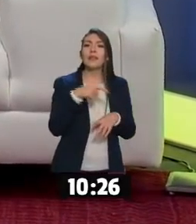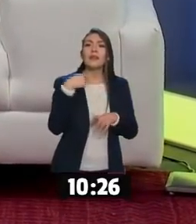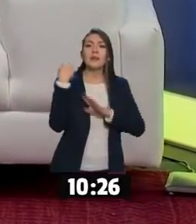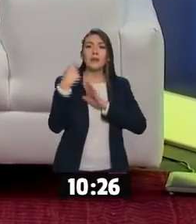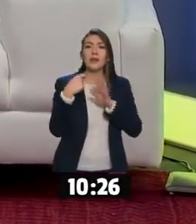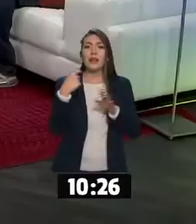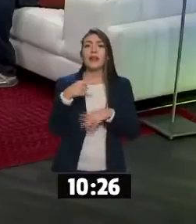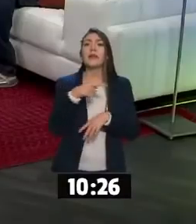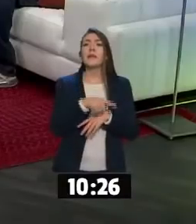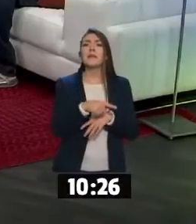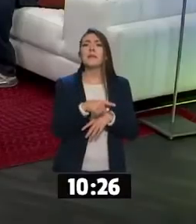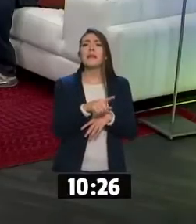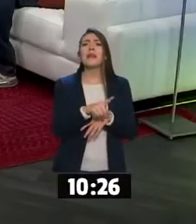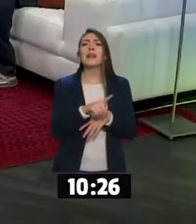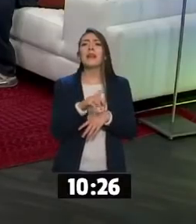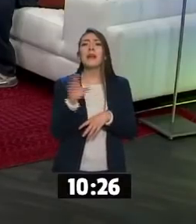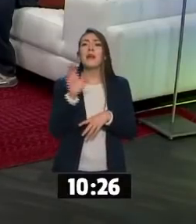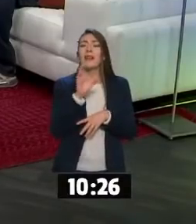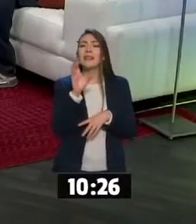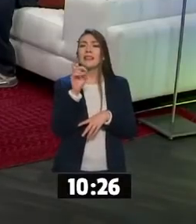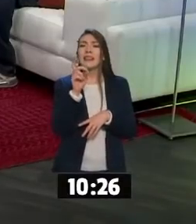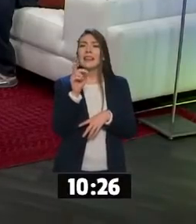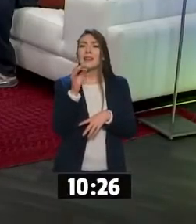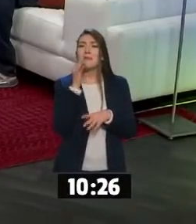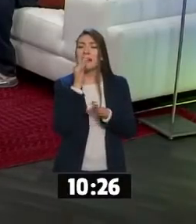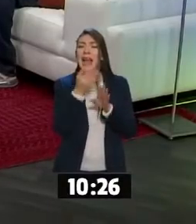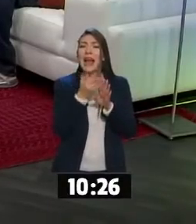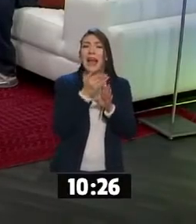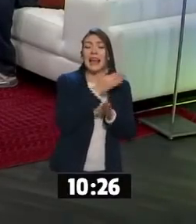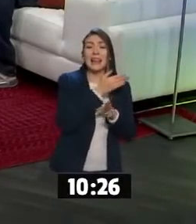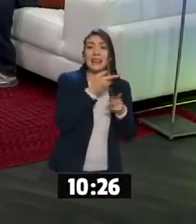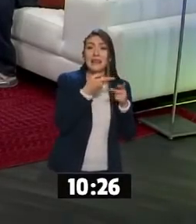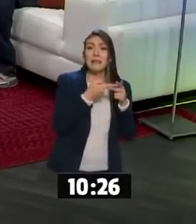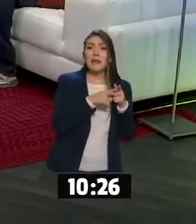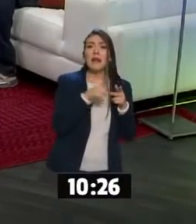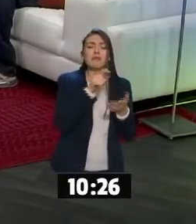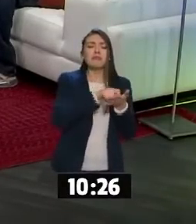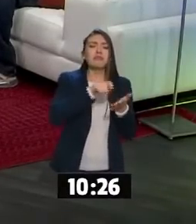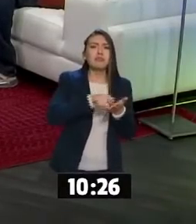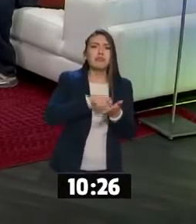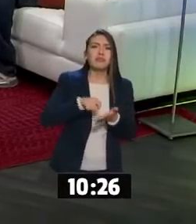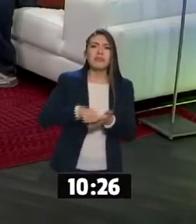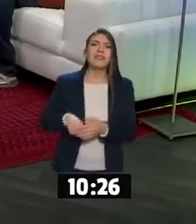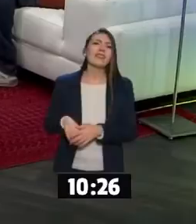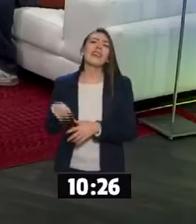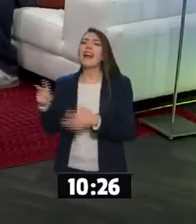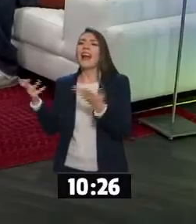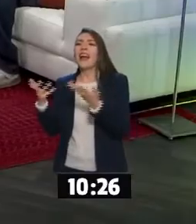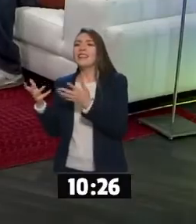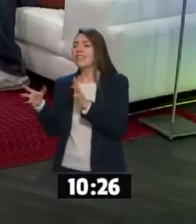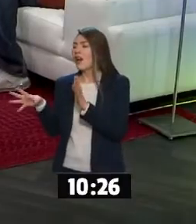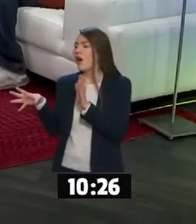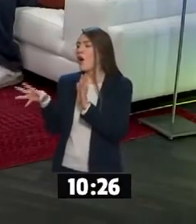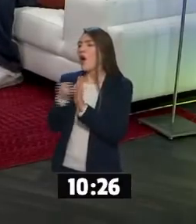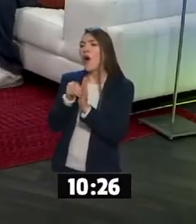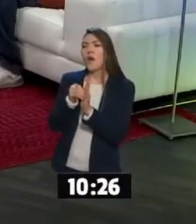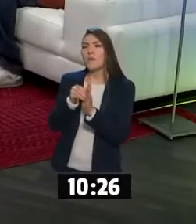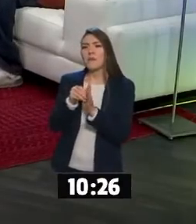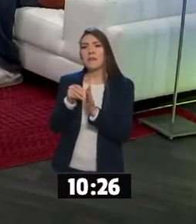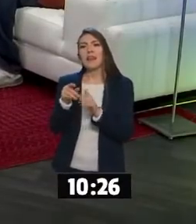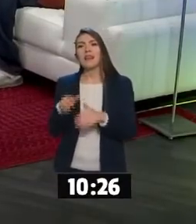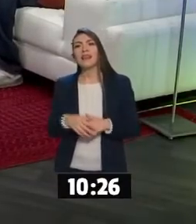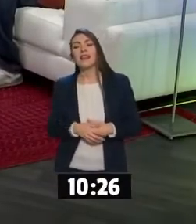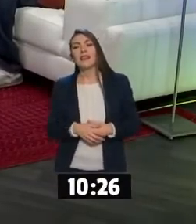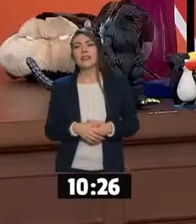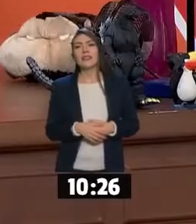hora antes de empezar el programa aquel, se ponía a darle y le daba. Se ponía a hacer el copy-paste. Oiga, el que esté nominado